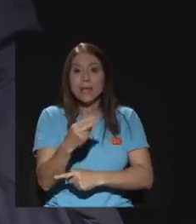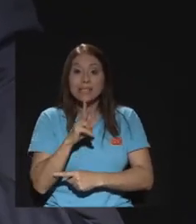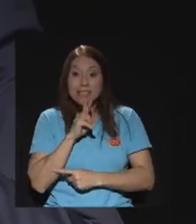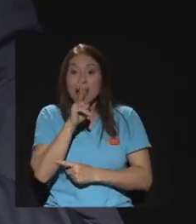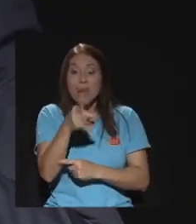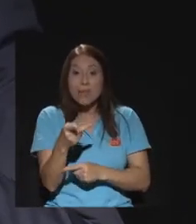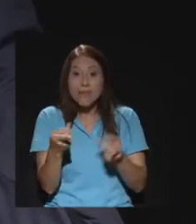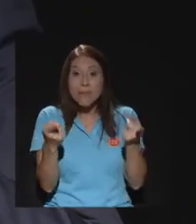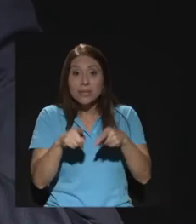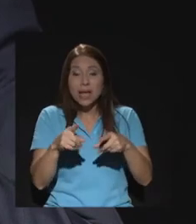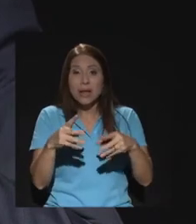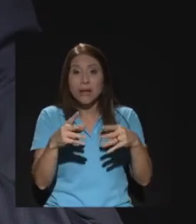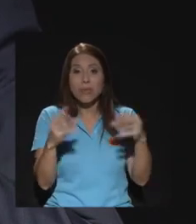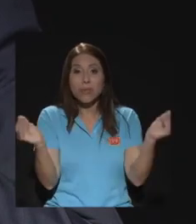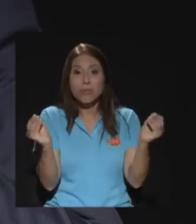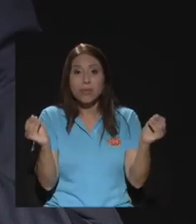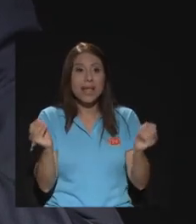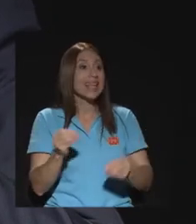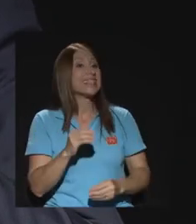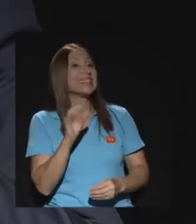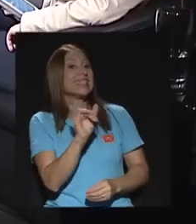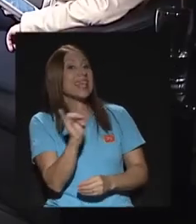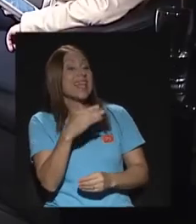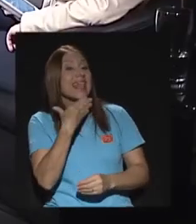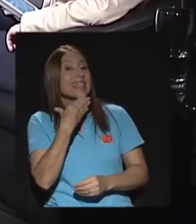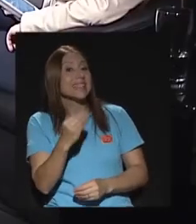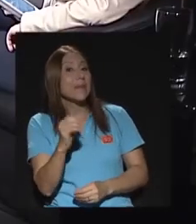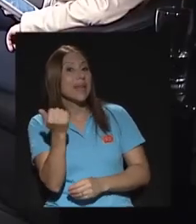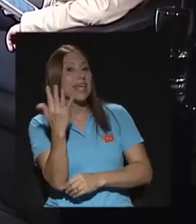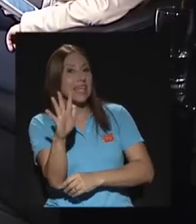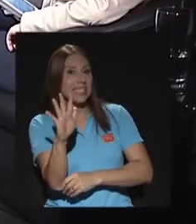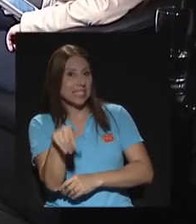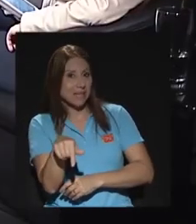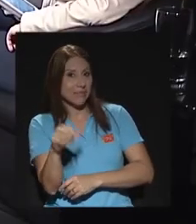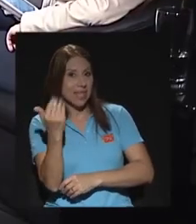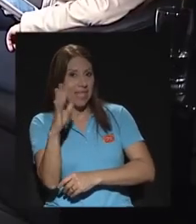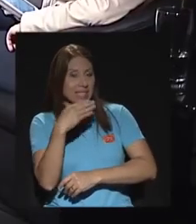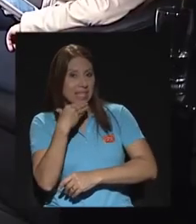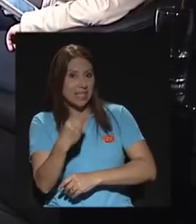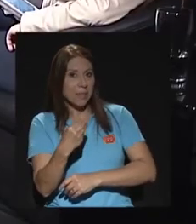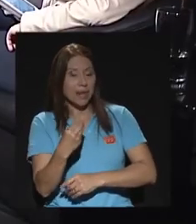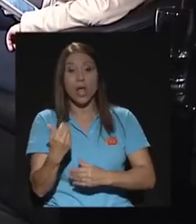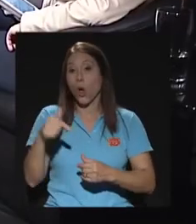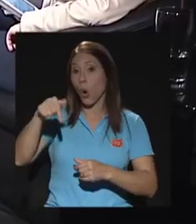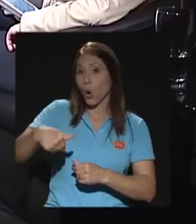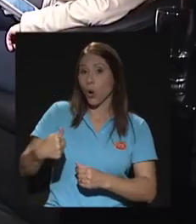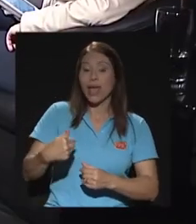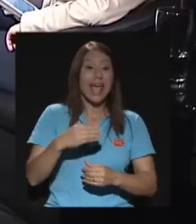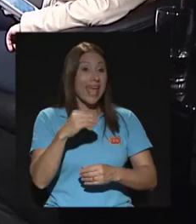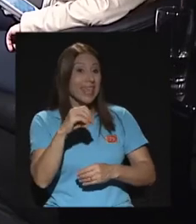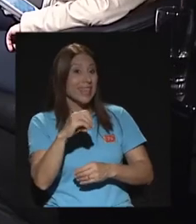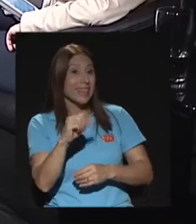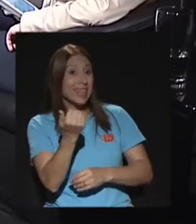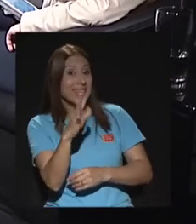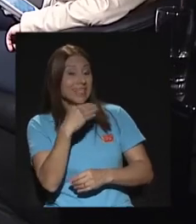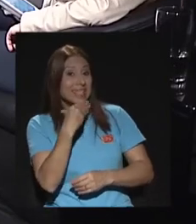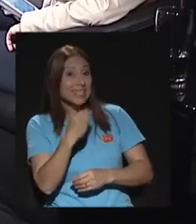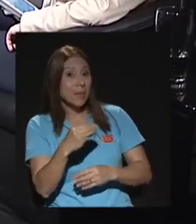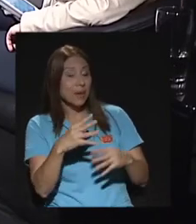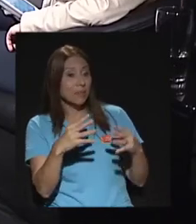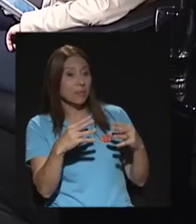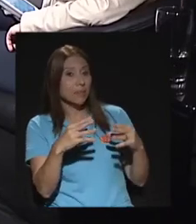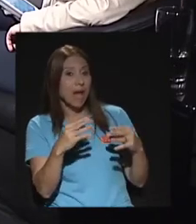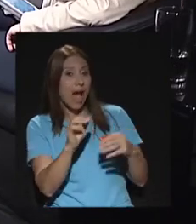tal. Hoy sería el diciembre 15, para explicar un poco la población. No debería. El diciembre 15 la posibilidad se apagaría la señal